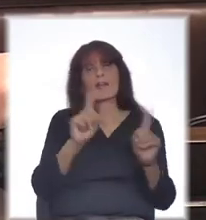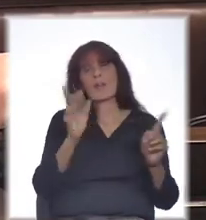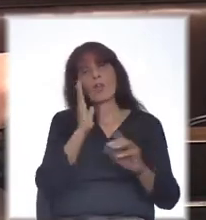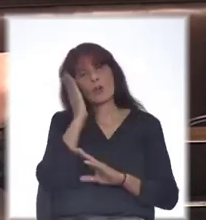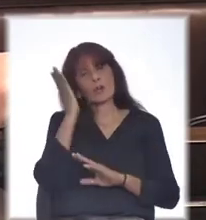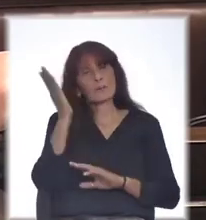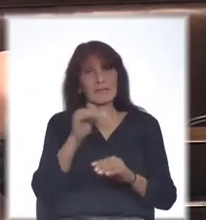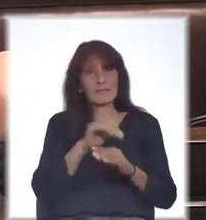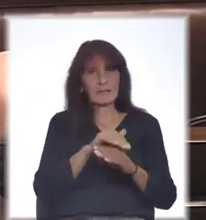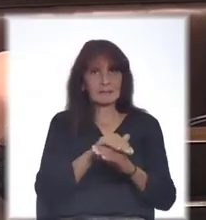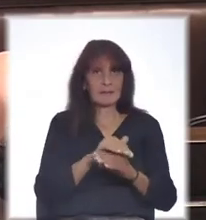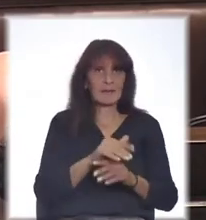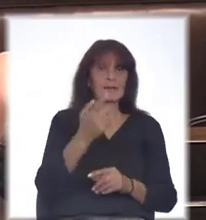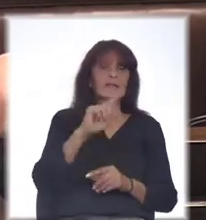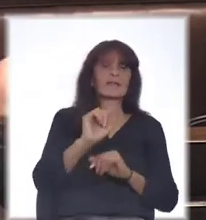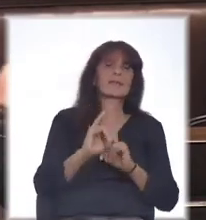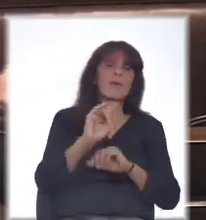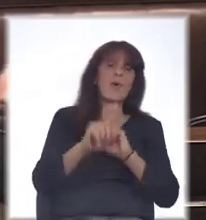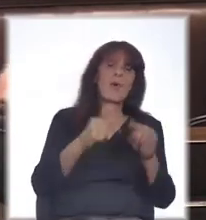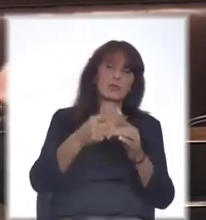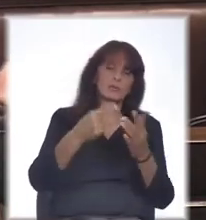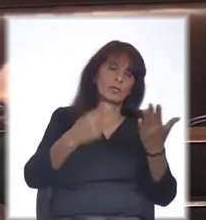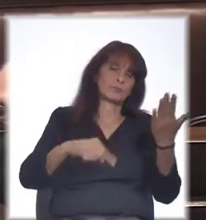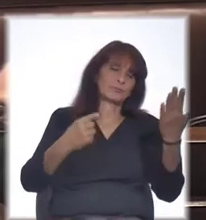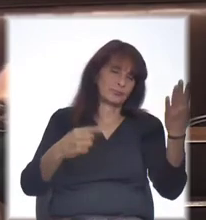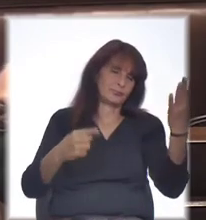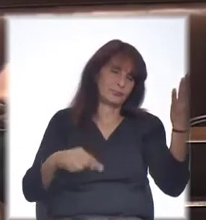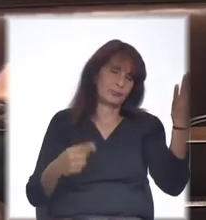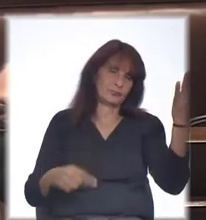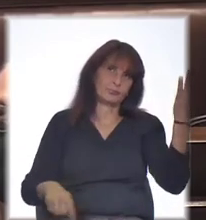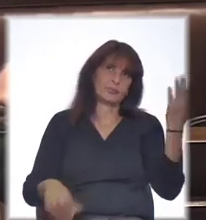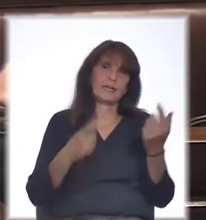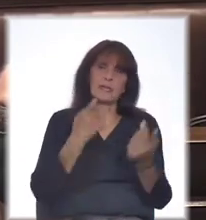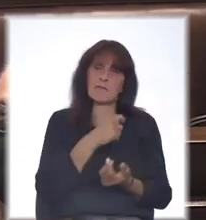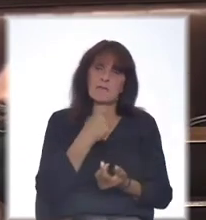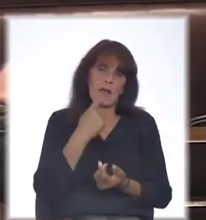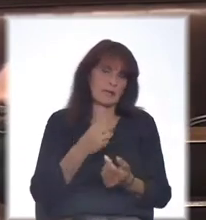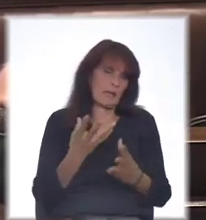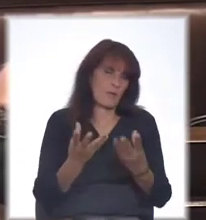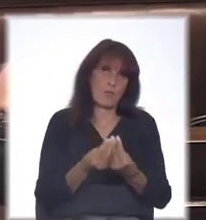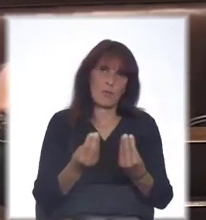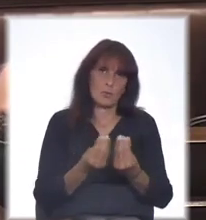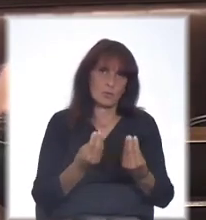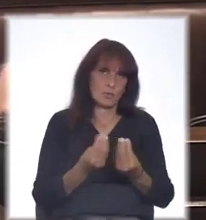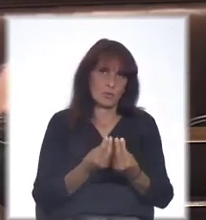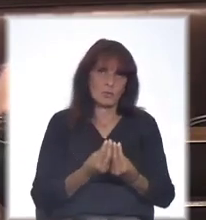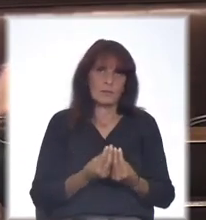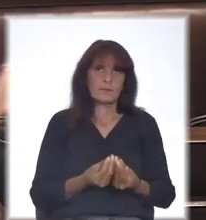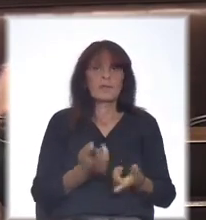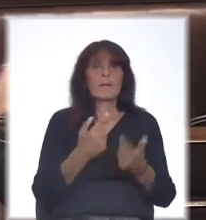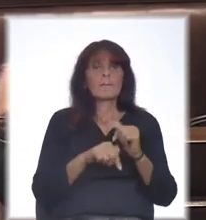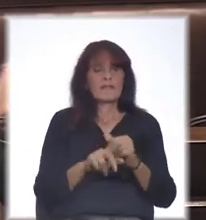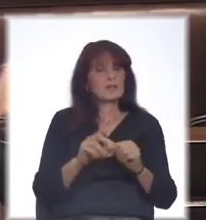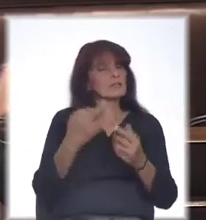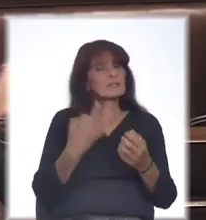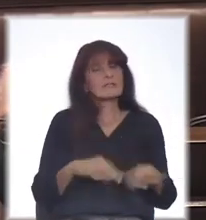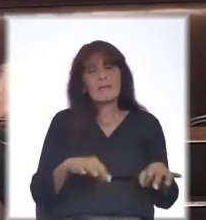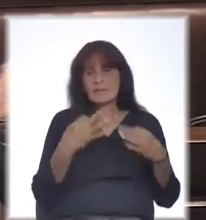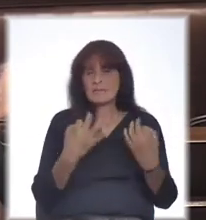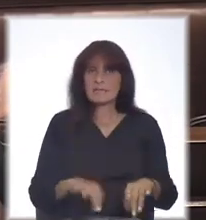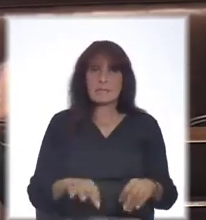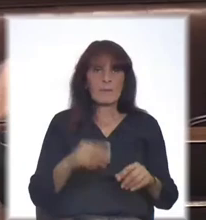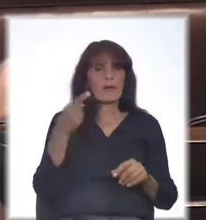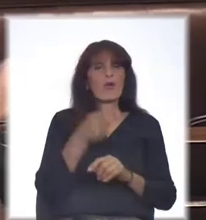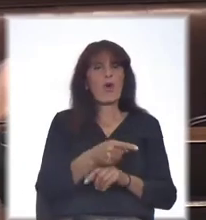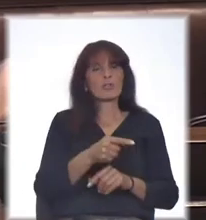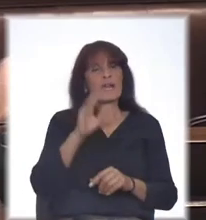Maslía, Washington Benavides, entre otros y otras que sin duda nos falta nombrar y que nos están faltando, pero que se manifestaron siempre en contra de